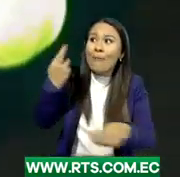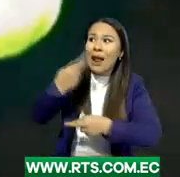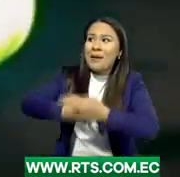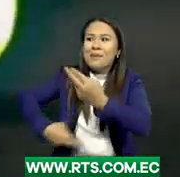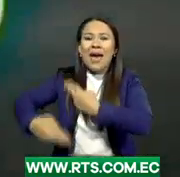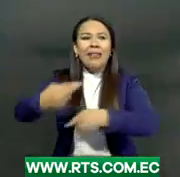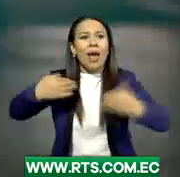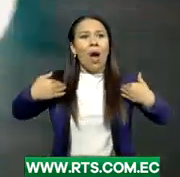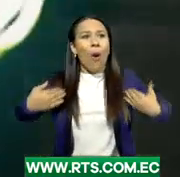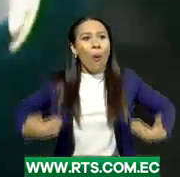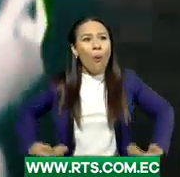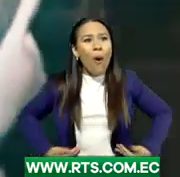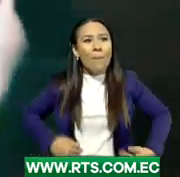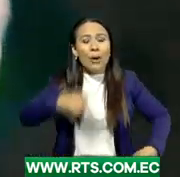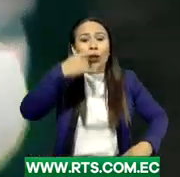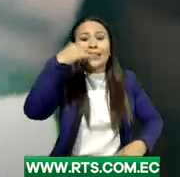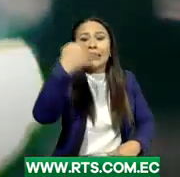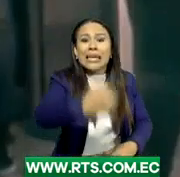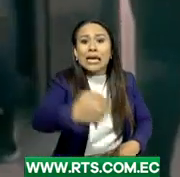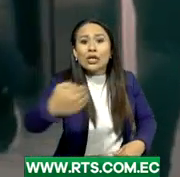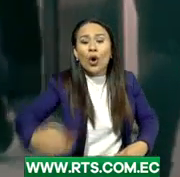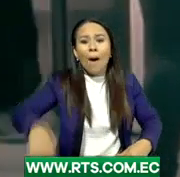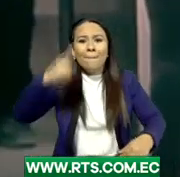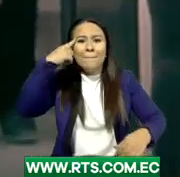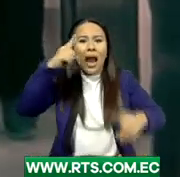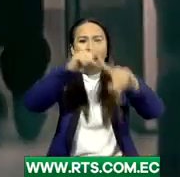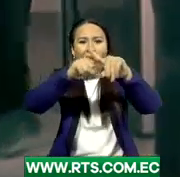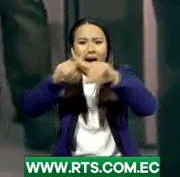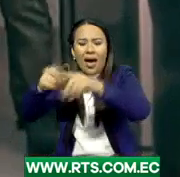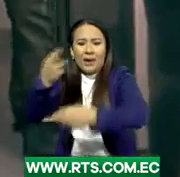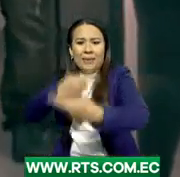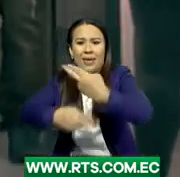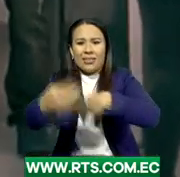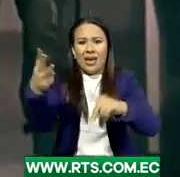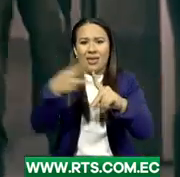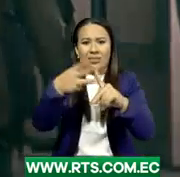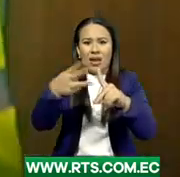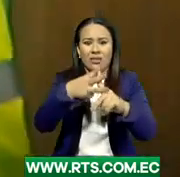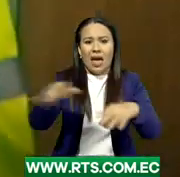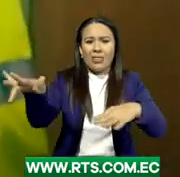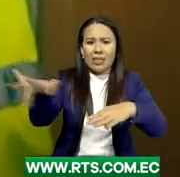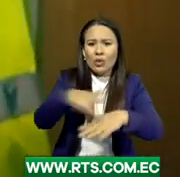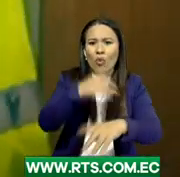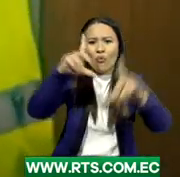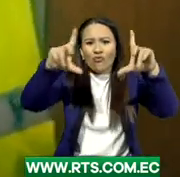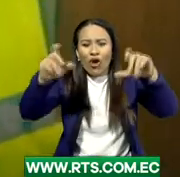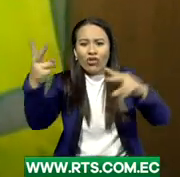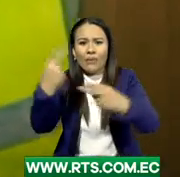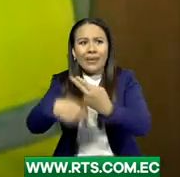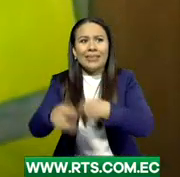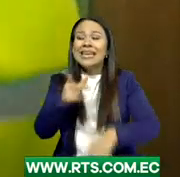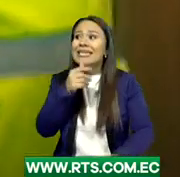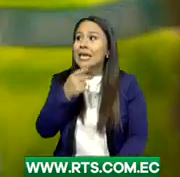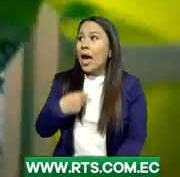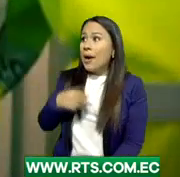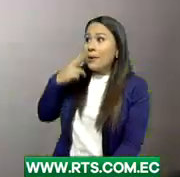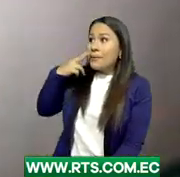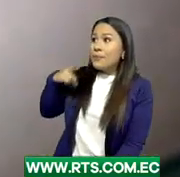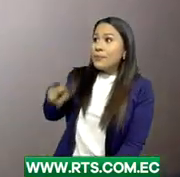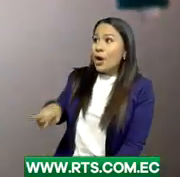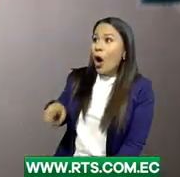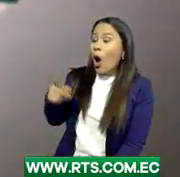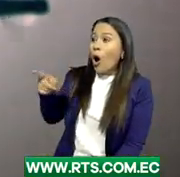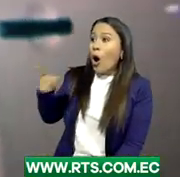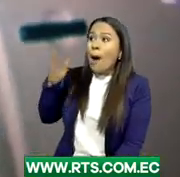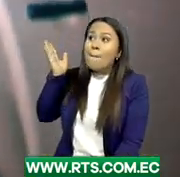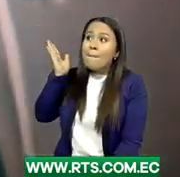sexuales con menores de 18 años promedios electrónicos la propuesta fue hecha hacia el padre pero el padre nunca la vio la vio fue leal